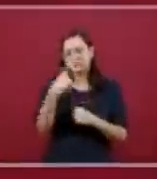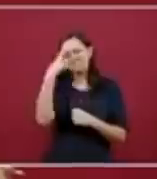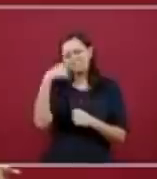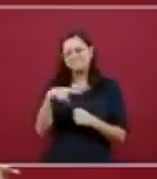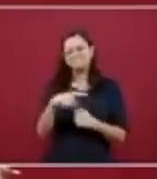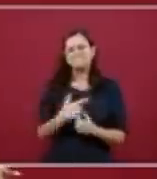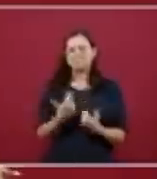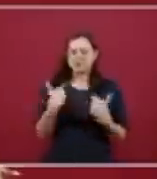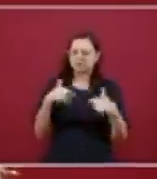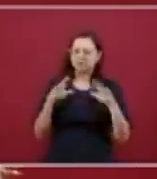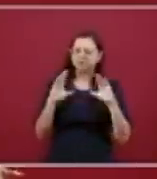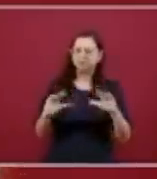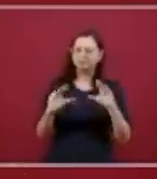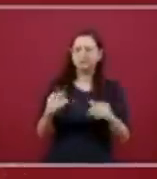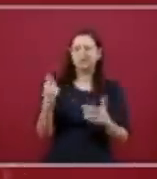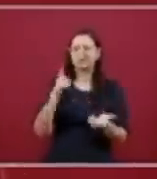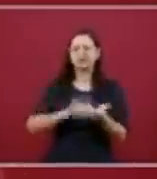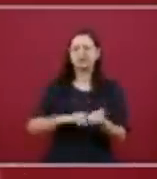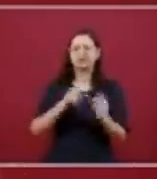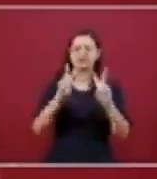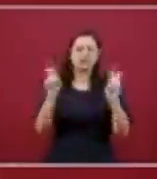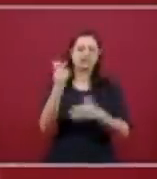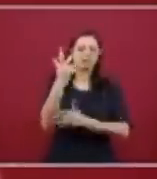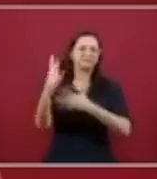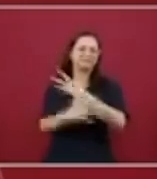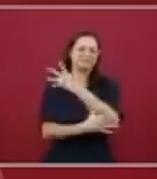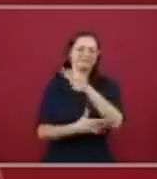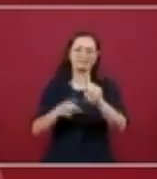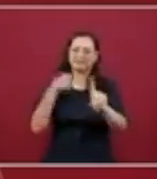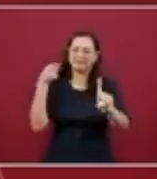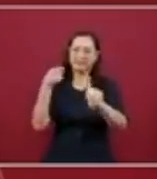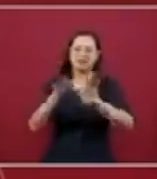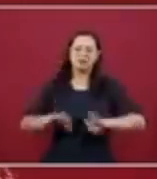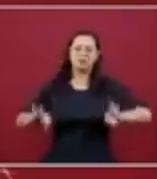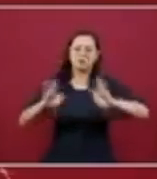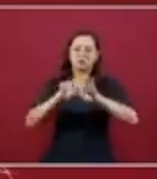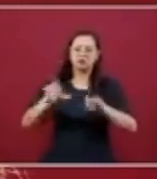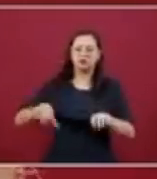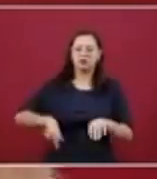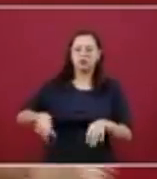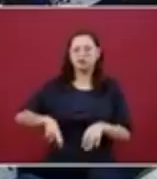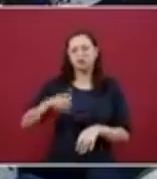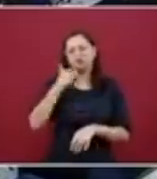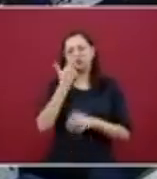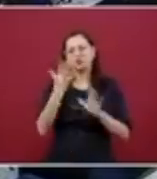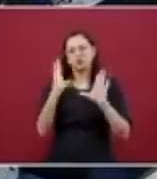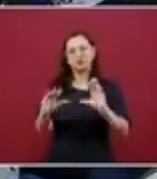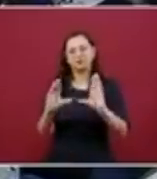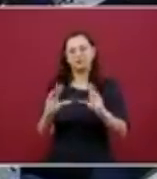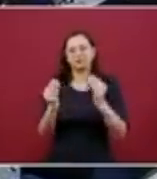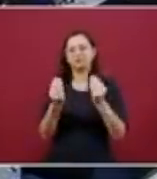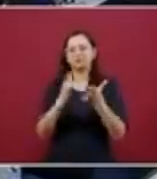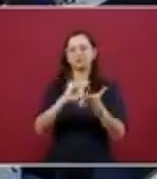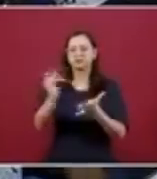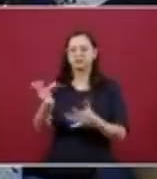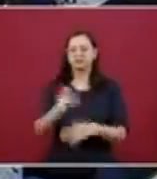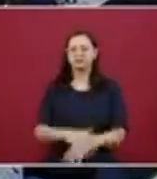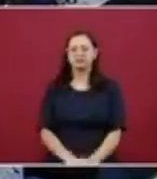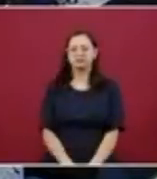una educación ambiental, que es una de las prioridades educativas de este gobierno. Muchas gracias.